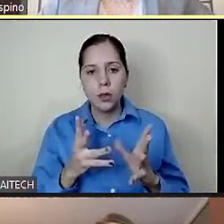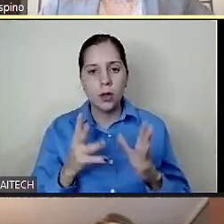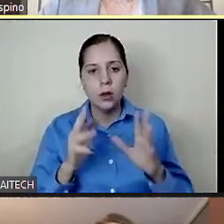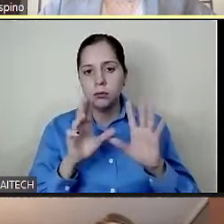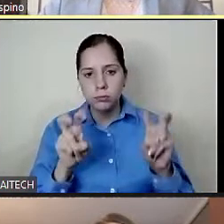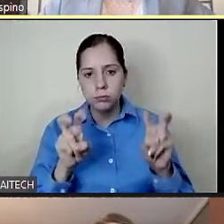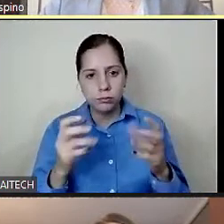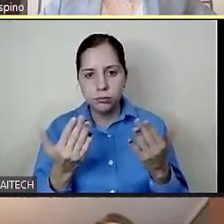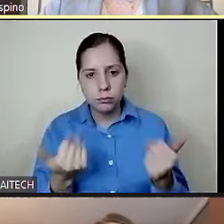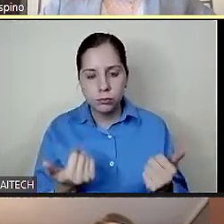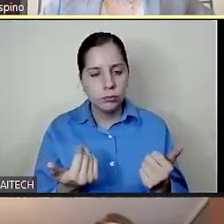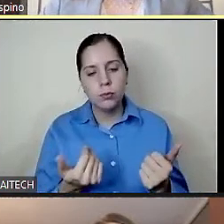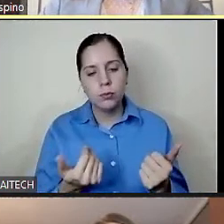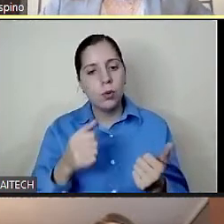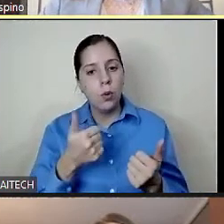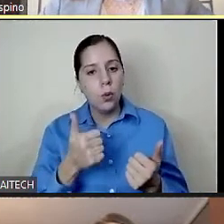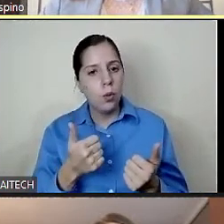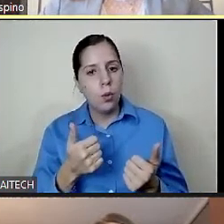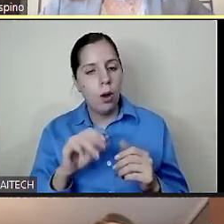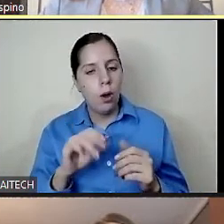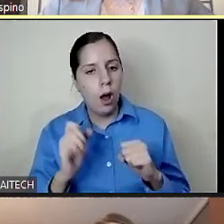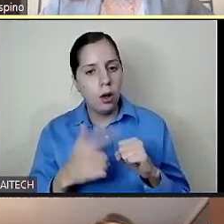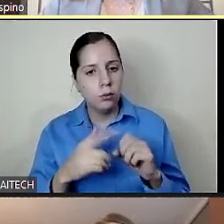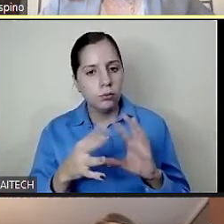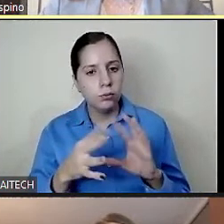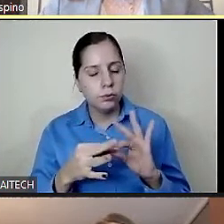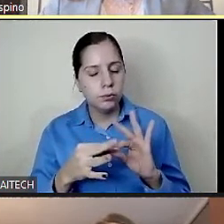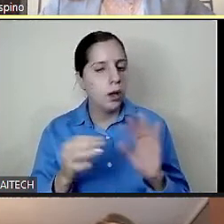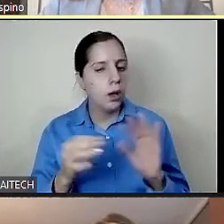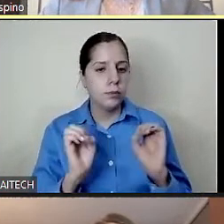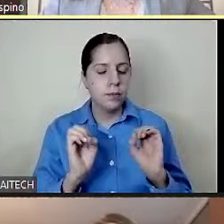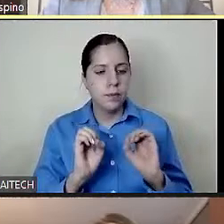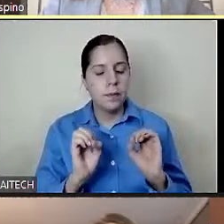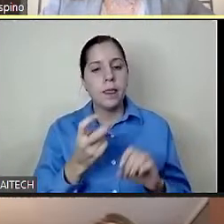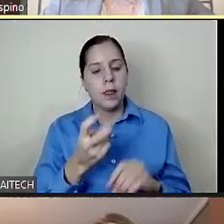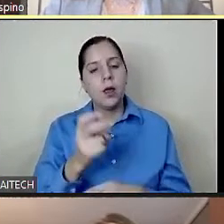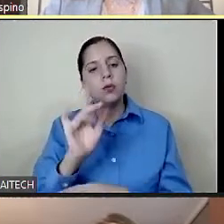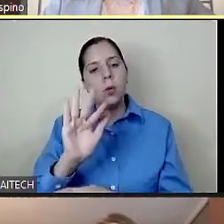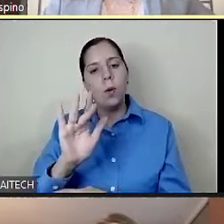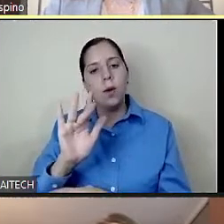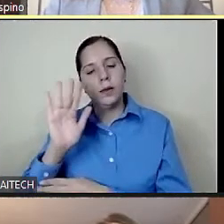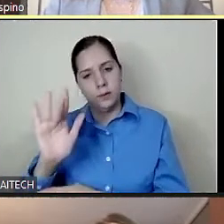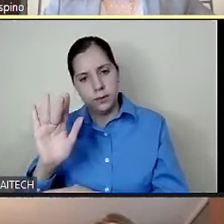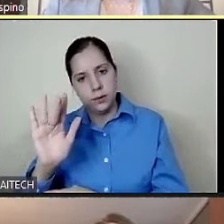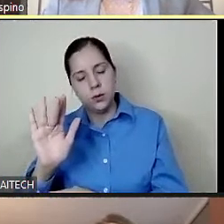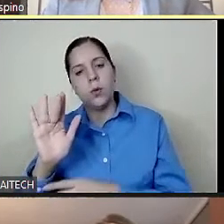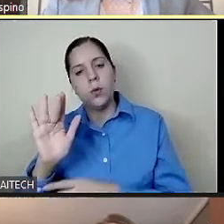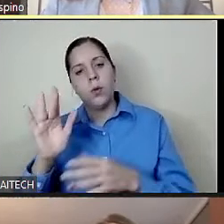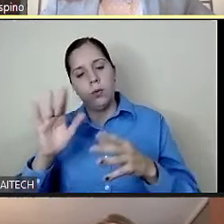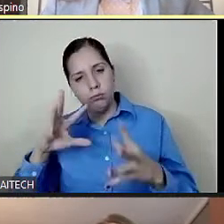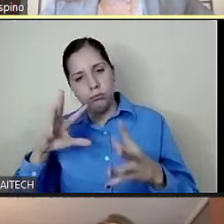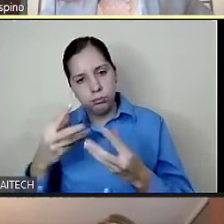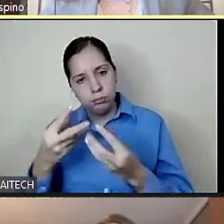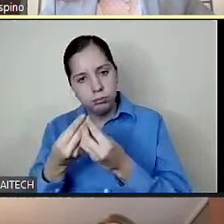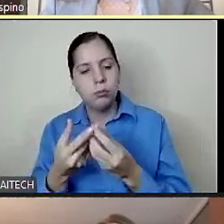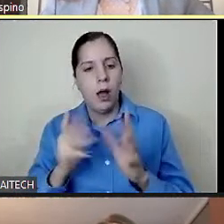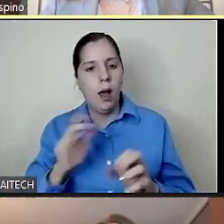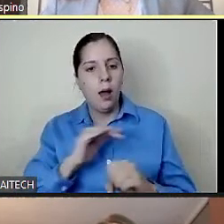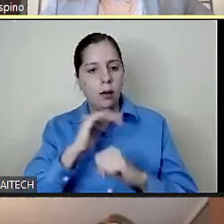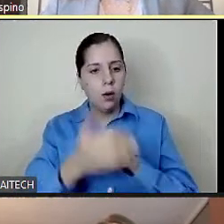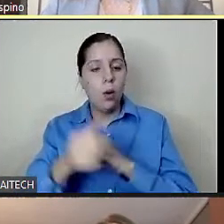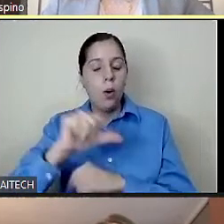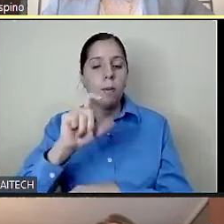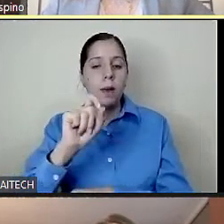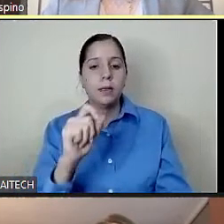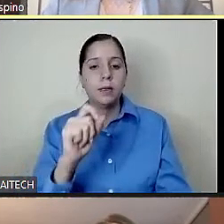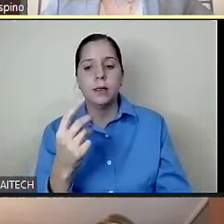habiendo más asuntos que tratar, damos por concluida la 55ª sesión extraordinaria, hoy 23 de junio y siendo las 7 de la